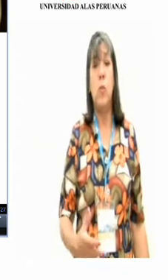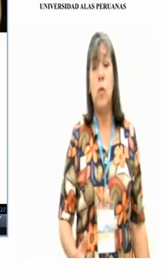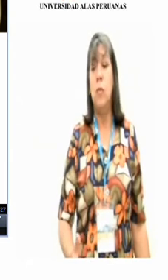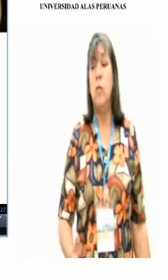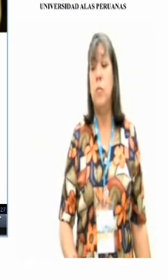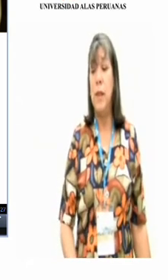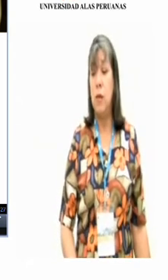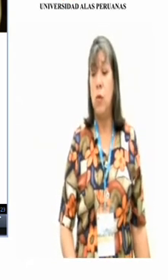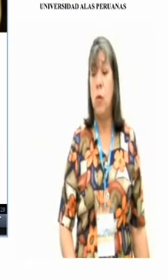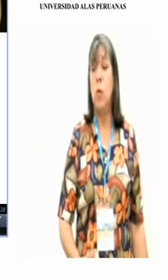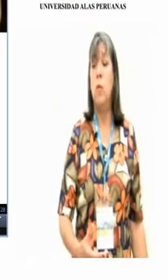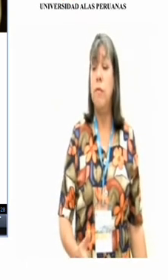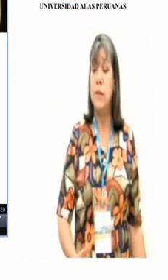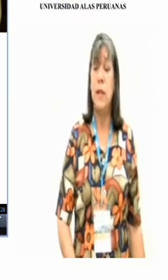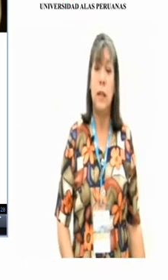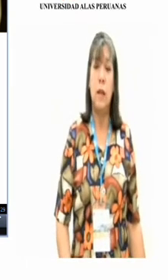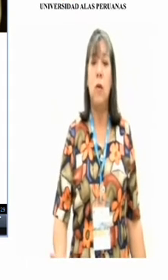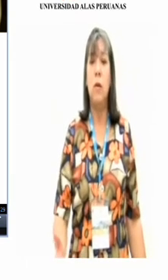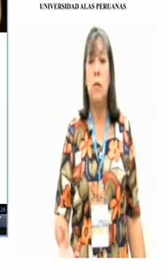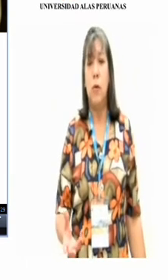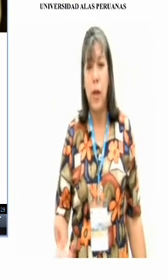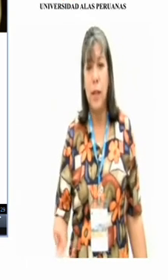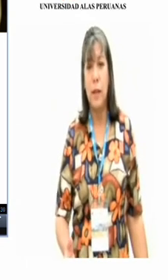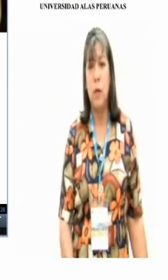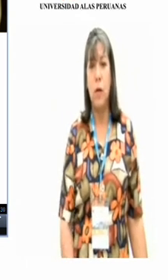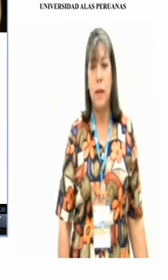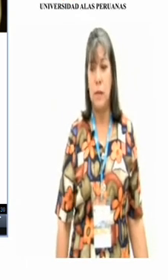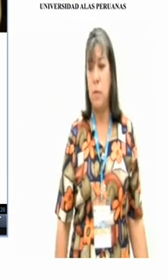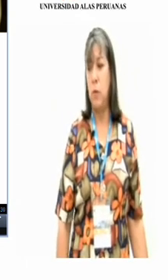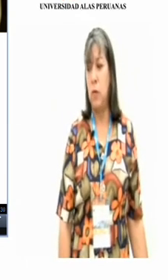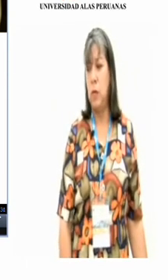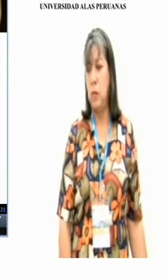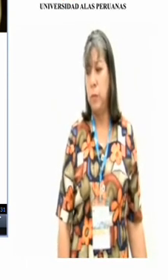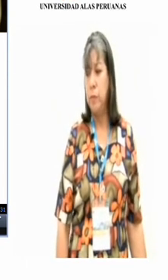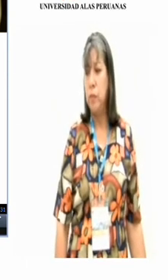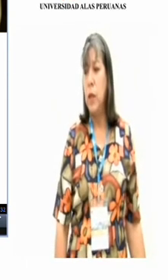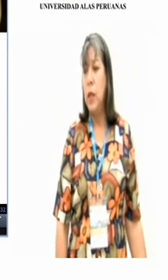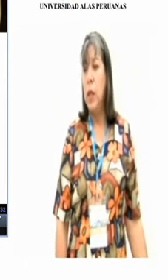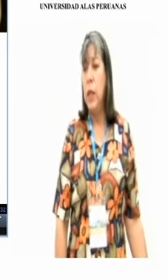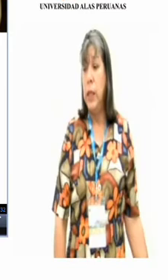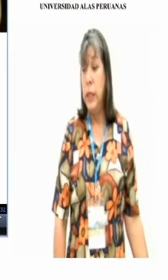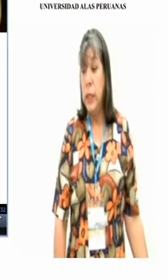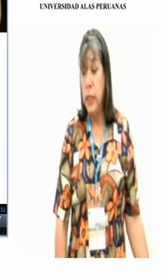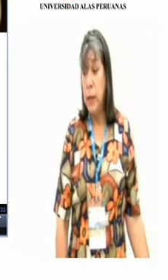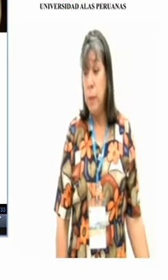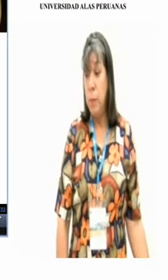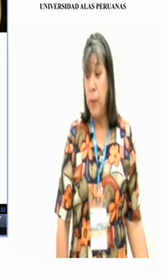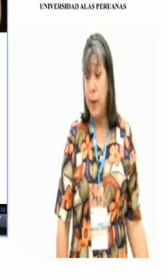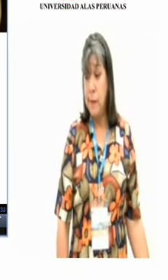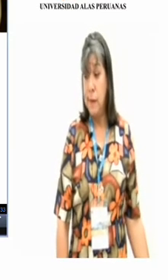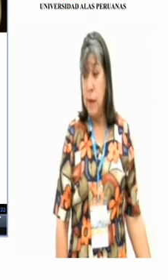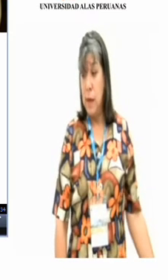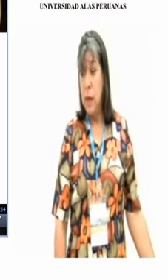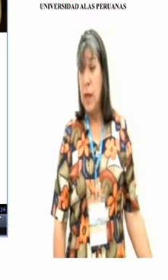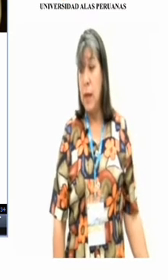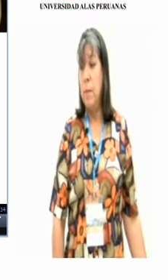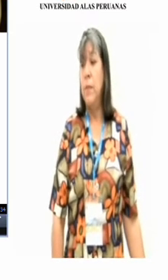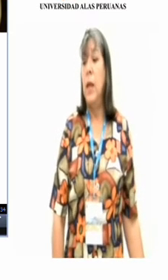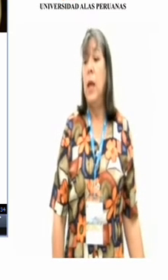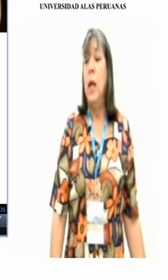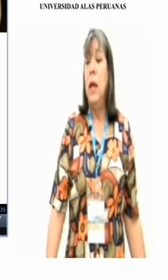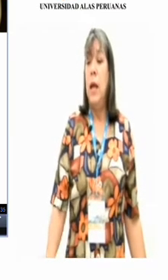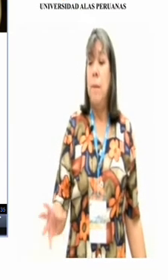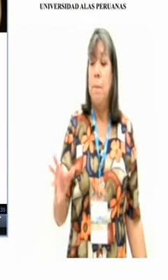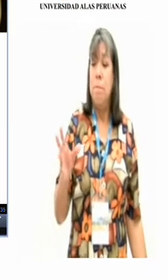es visto pues como un mediador, un facilitador, orientador de ese proceso. Tenemos pues